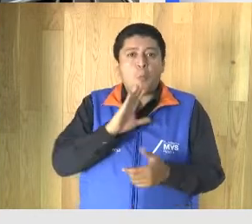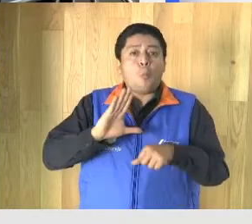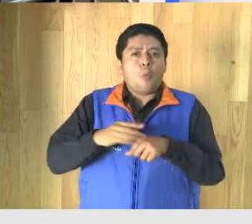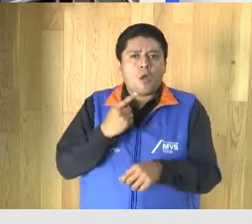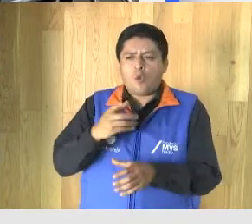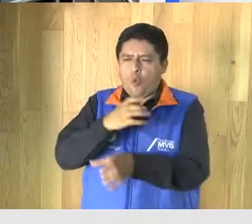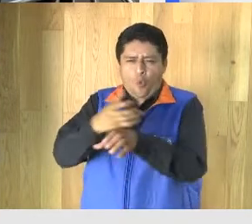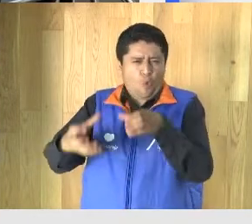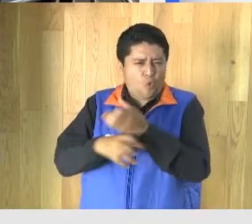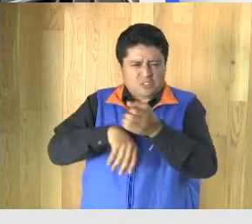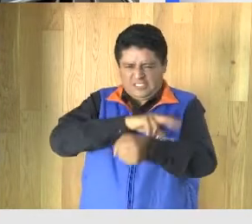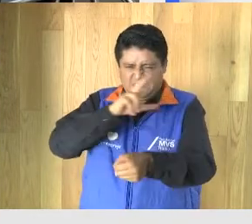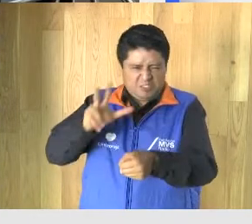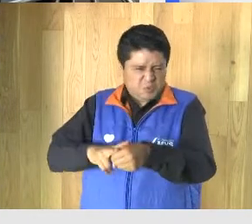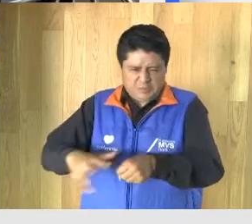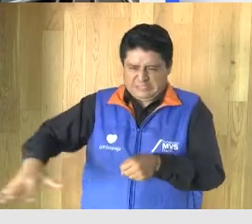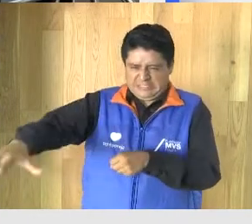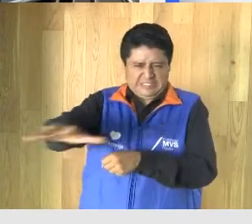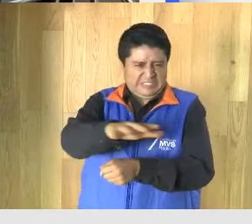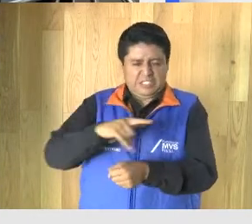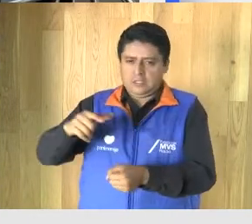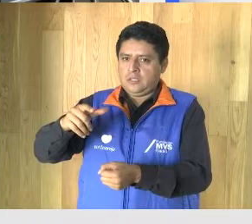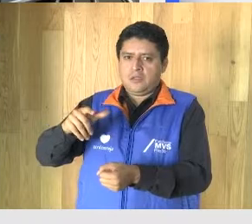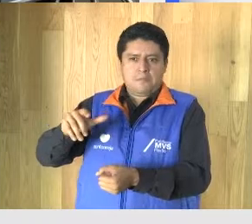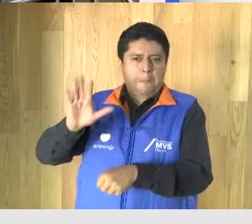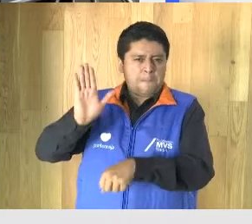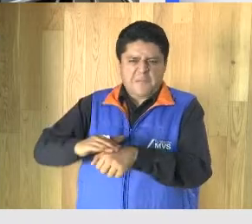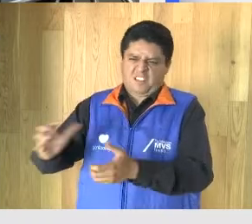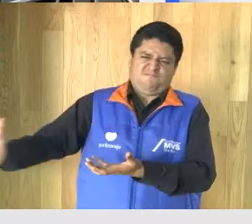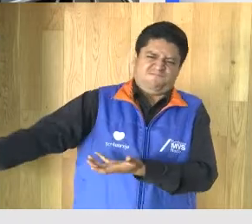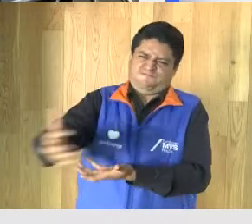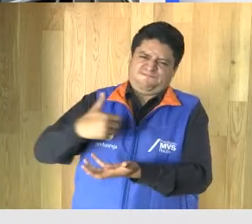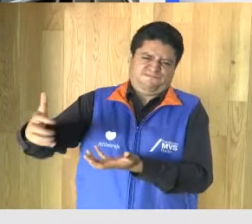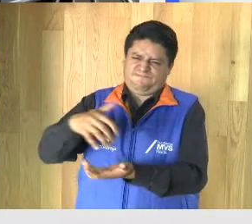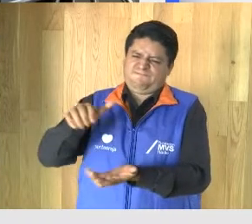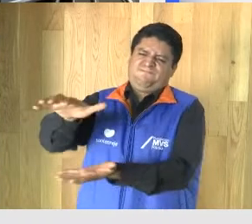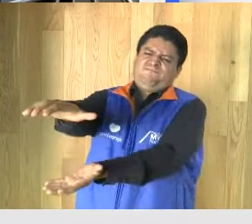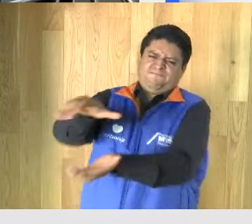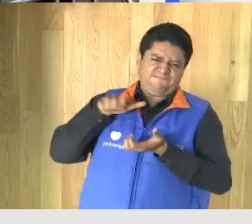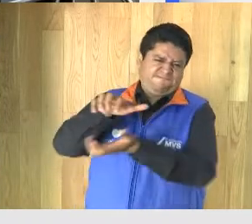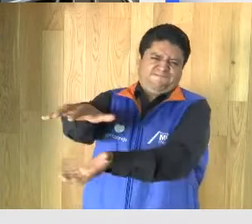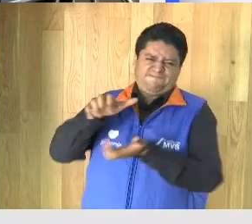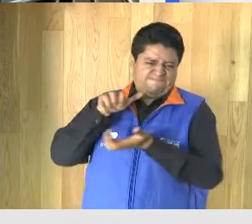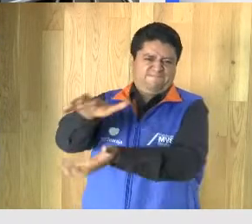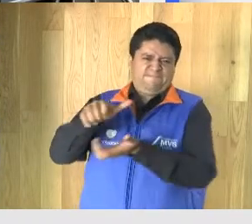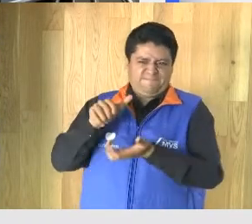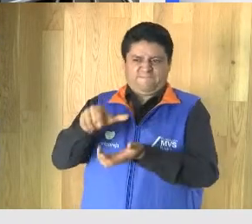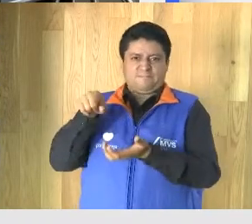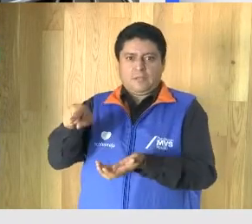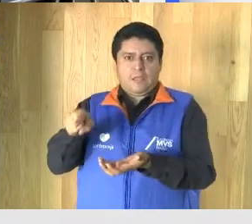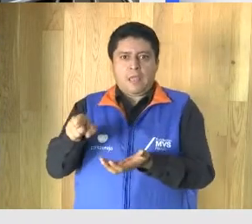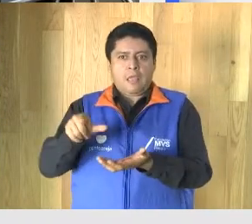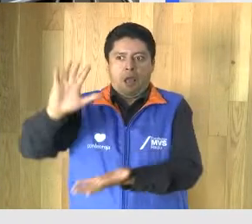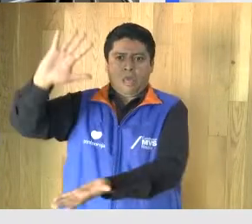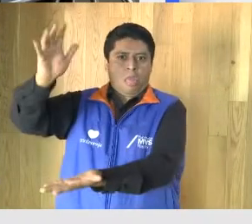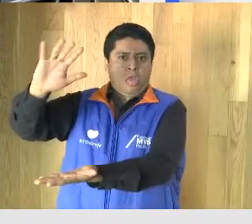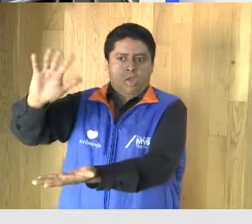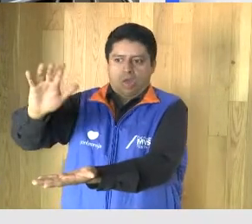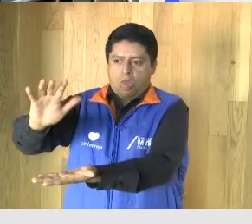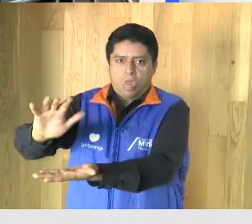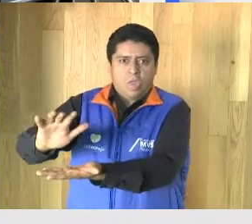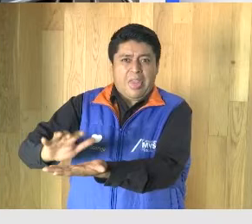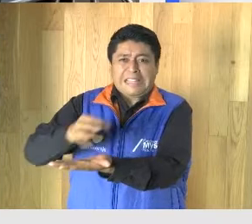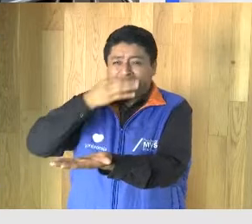recursos naturales de los que la naturaleza puede proveer. De hecho, desde 1970 hemos multiplicado por 3 la extracción de